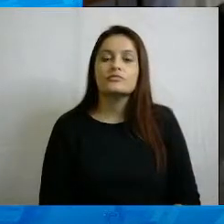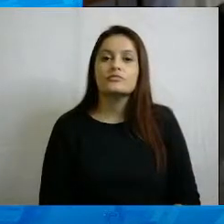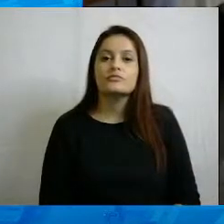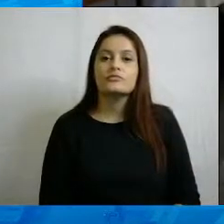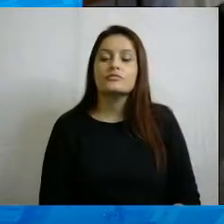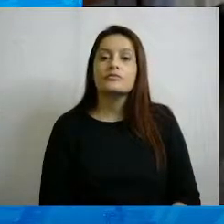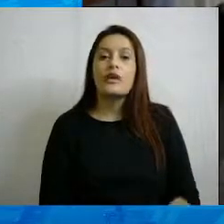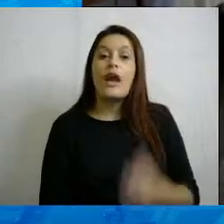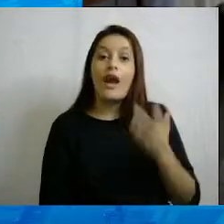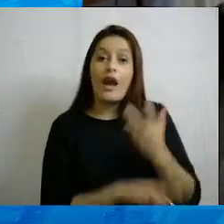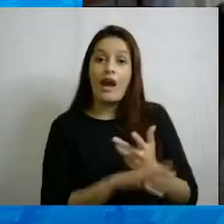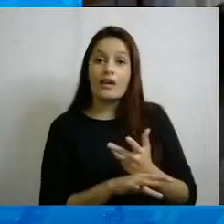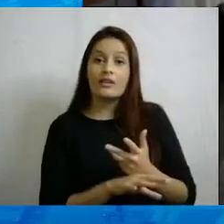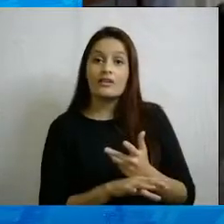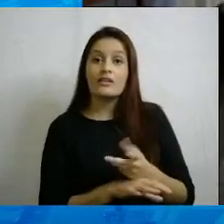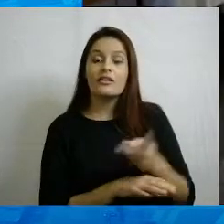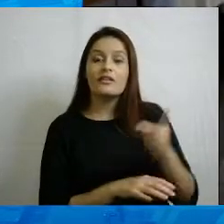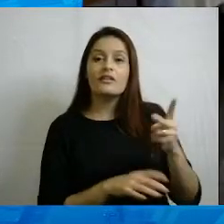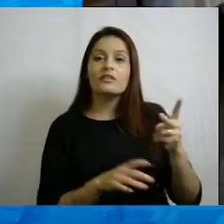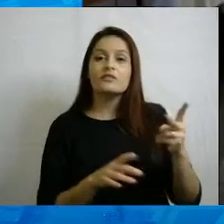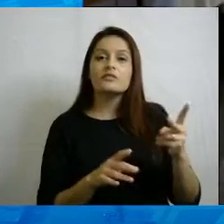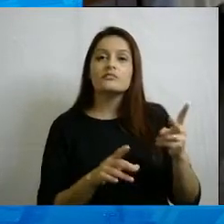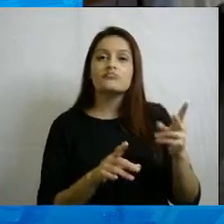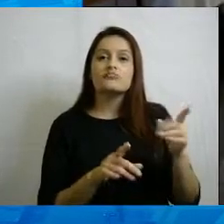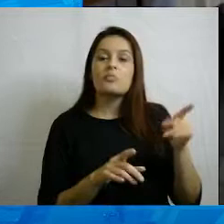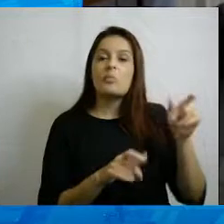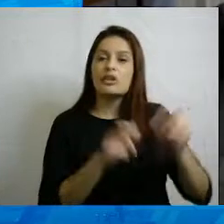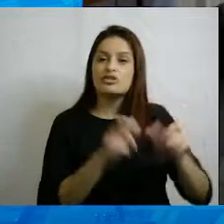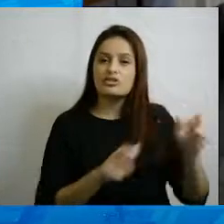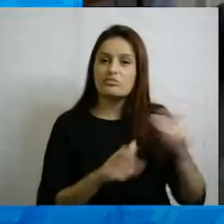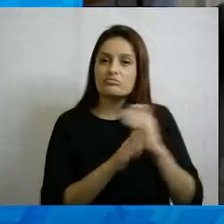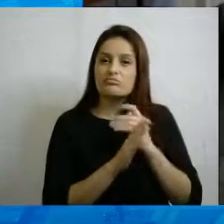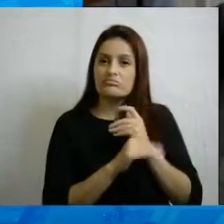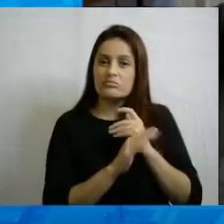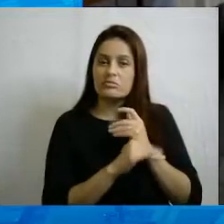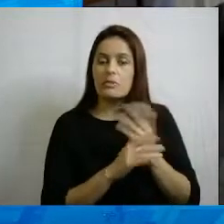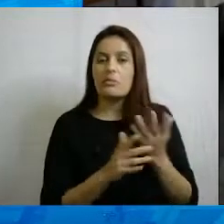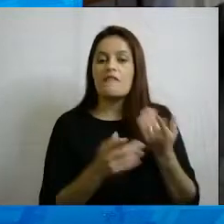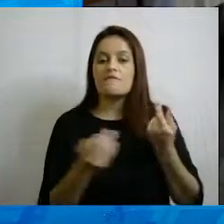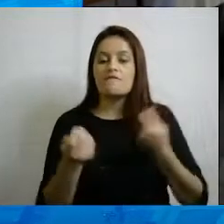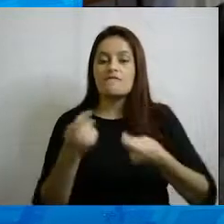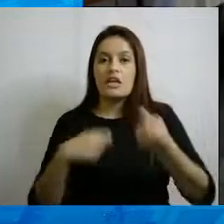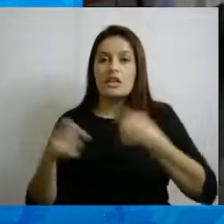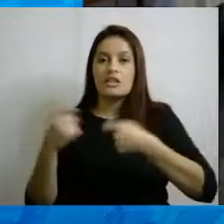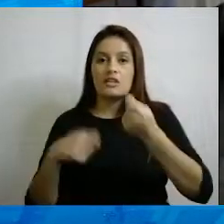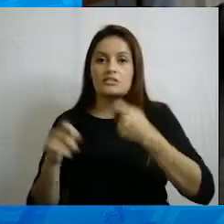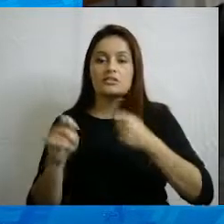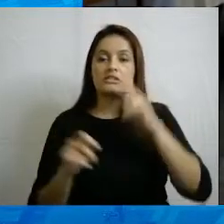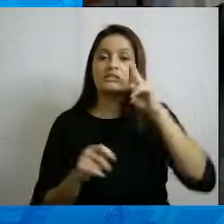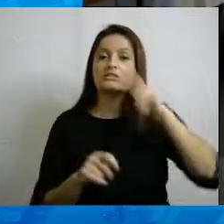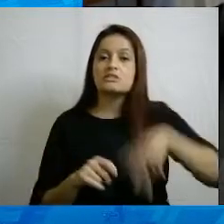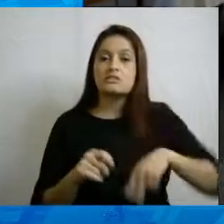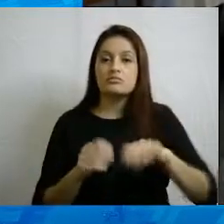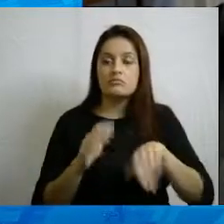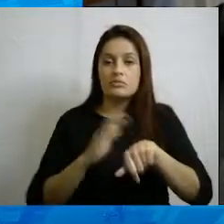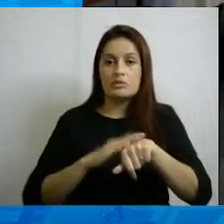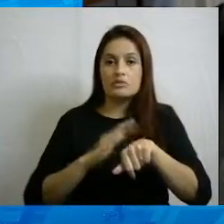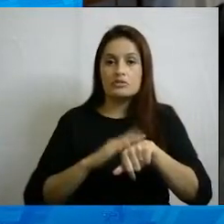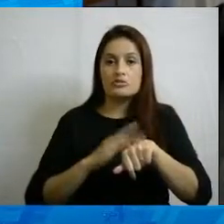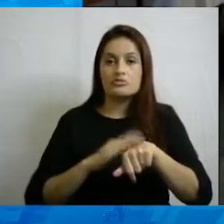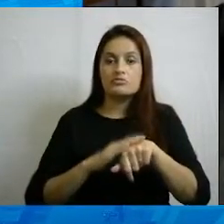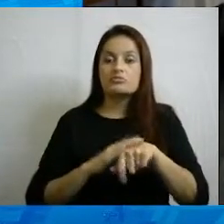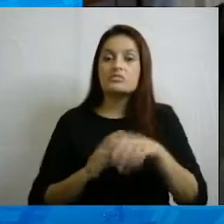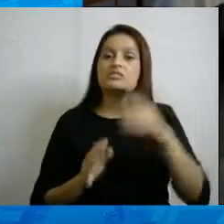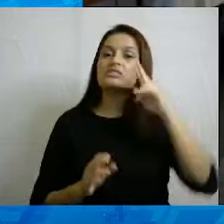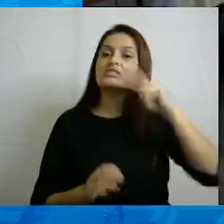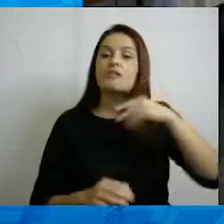un vacío legal, por otro lado podemos ver a personas que venden y sin tapujo, digamos,